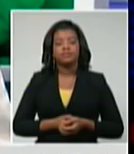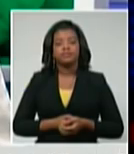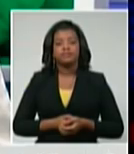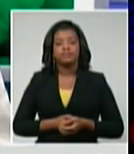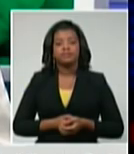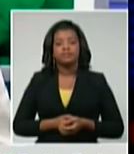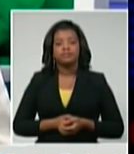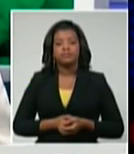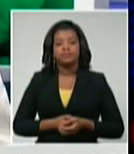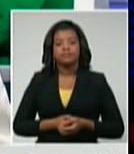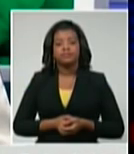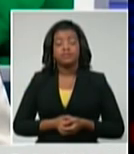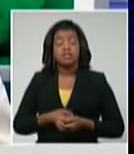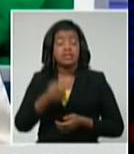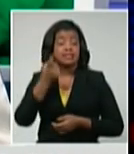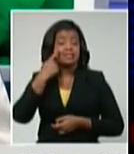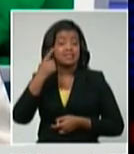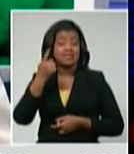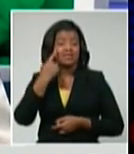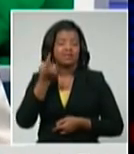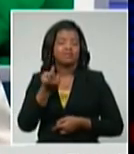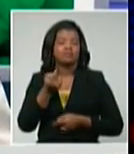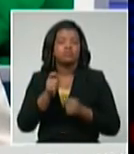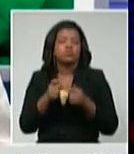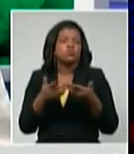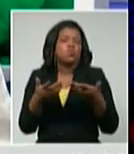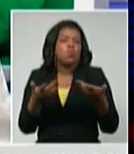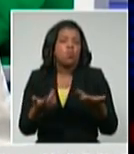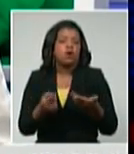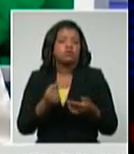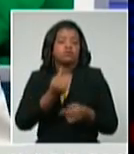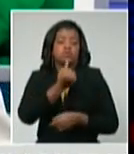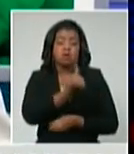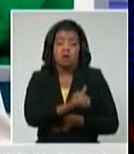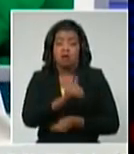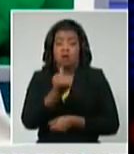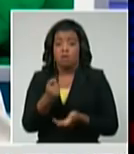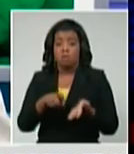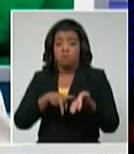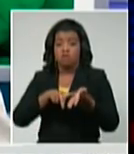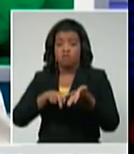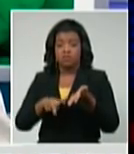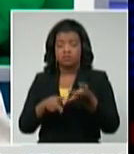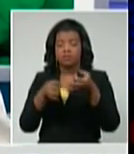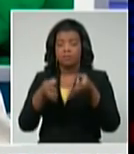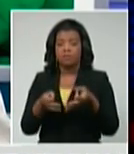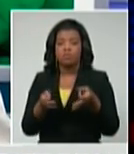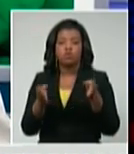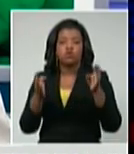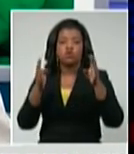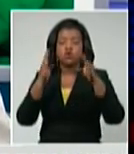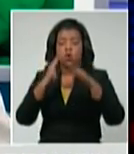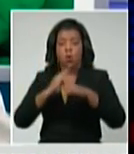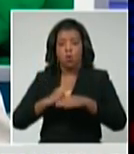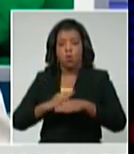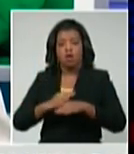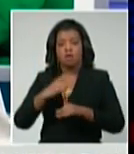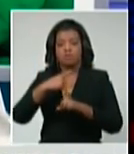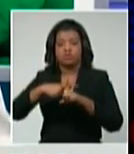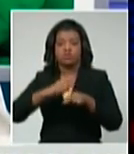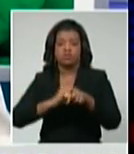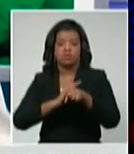barra desde cuándo hace que cada uno de estos territorios se mantienen sin diagnosticar casos.